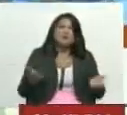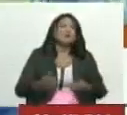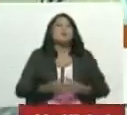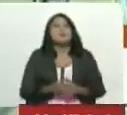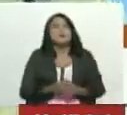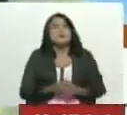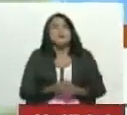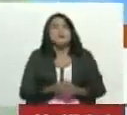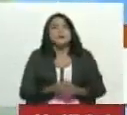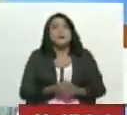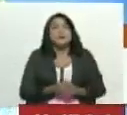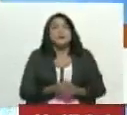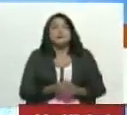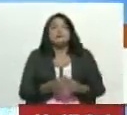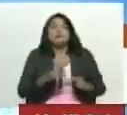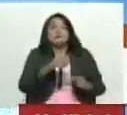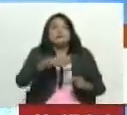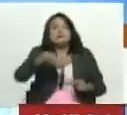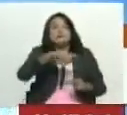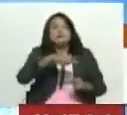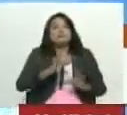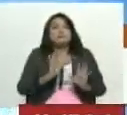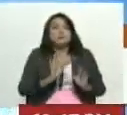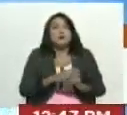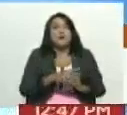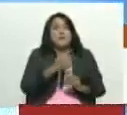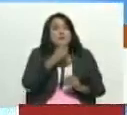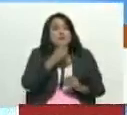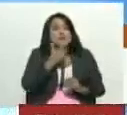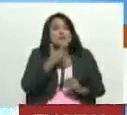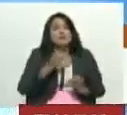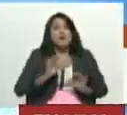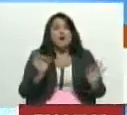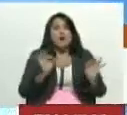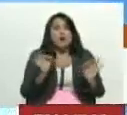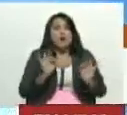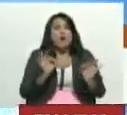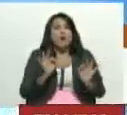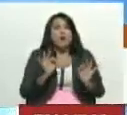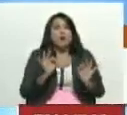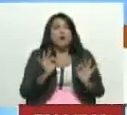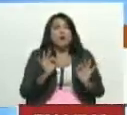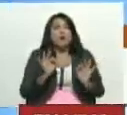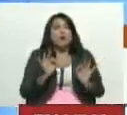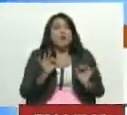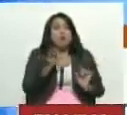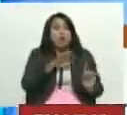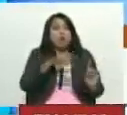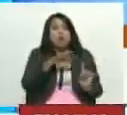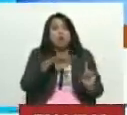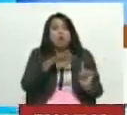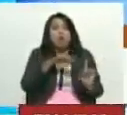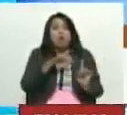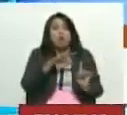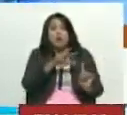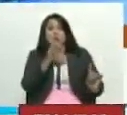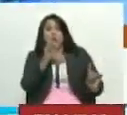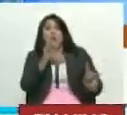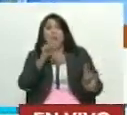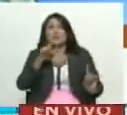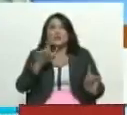La retórica por más bonita que sea no convence la gente lo que podemos